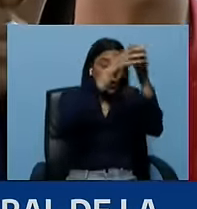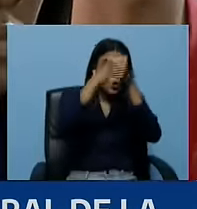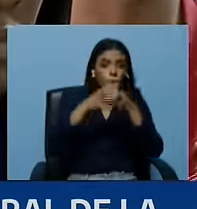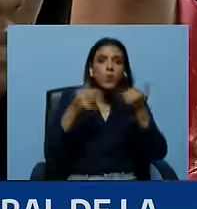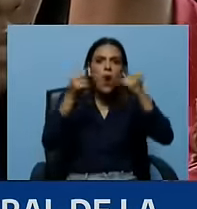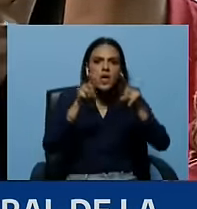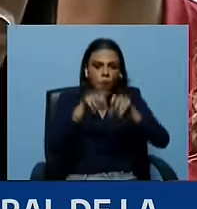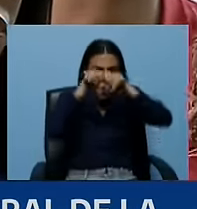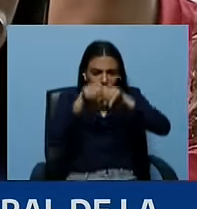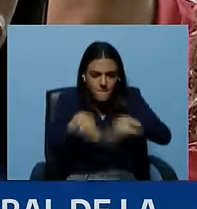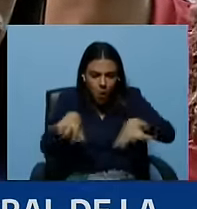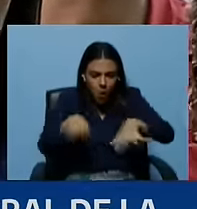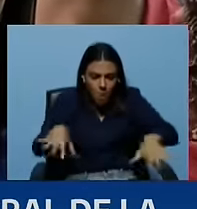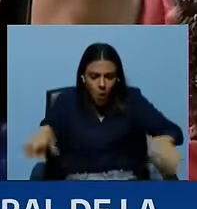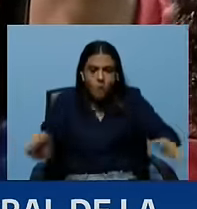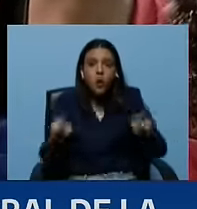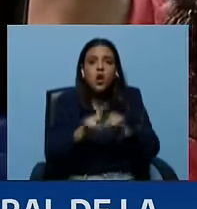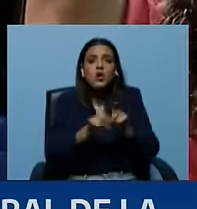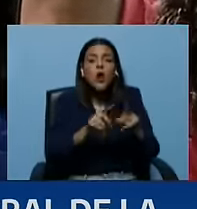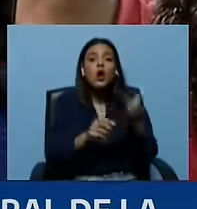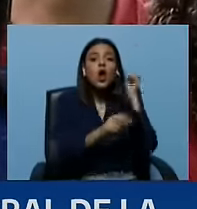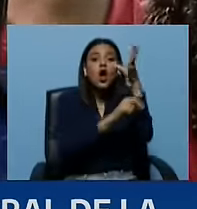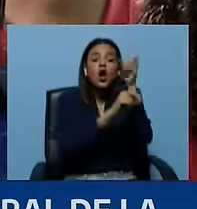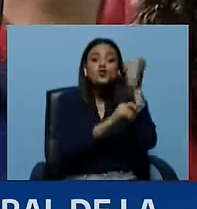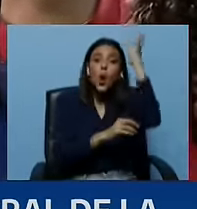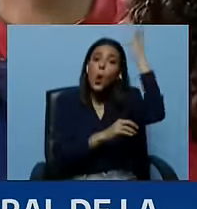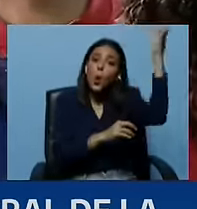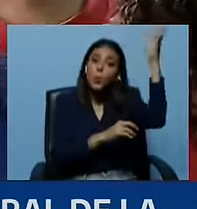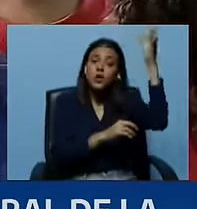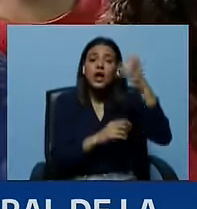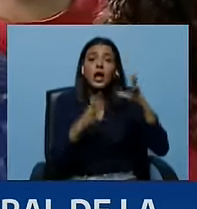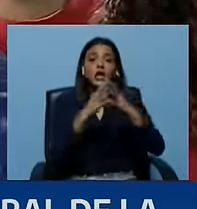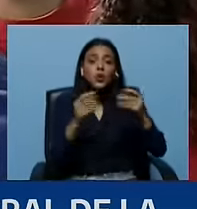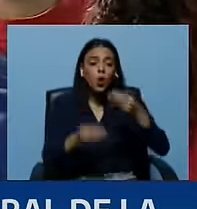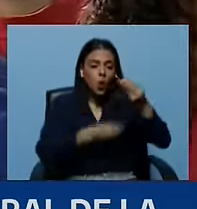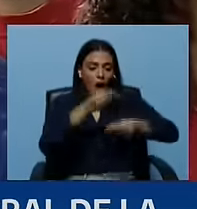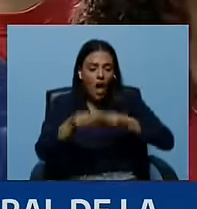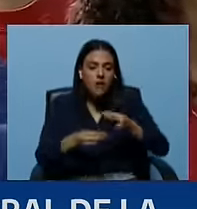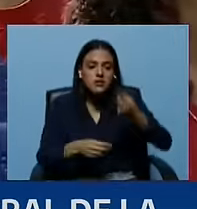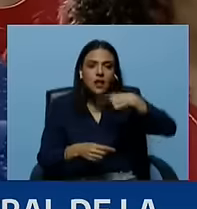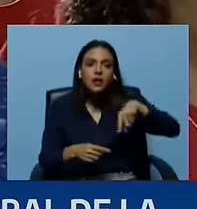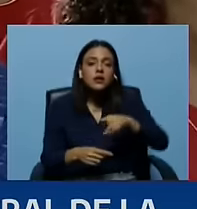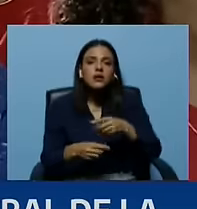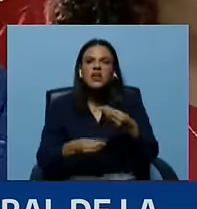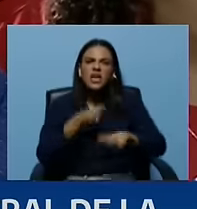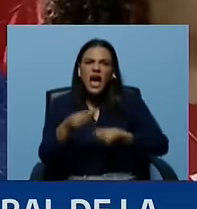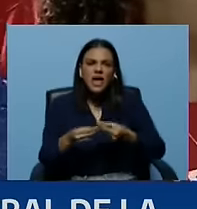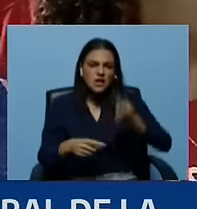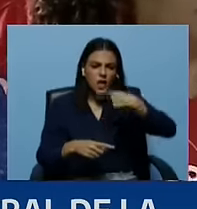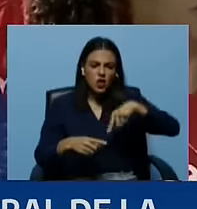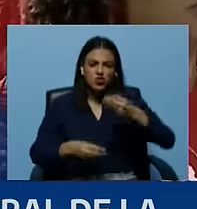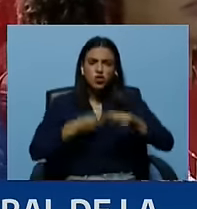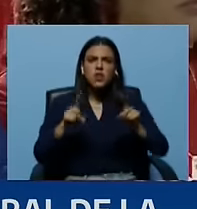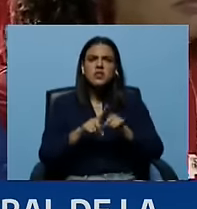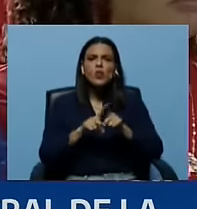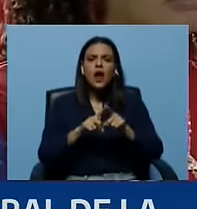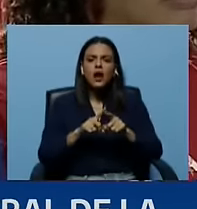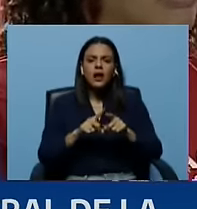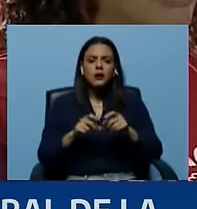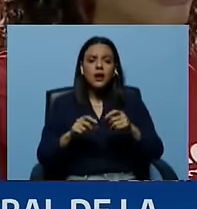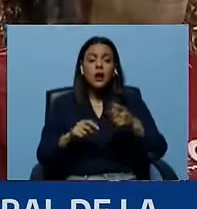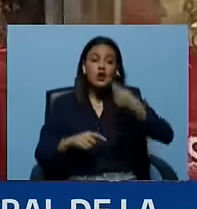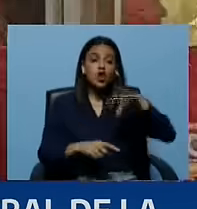49.000 consejos comunales de base, nos coloca en este momento en el nivel de madurez,